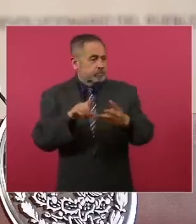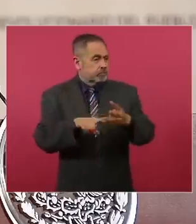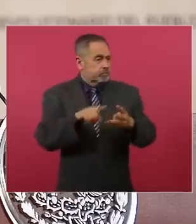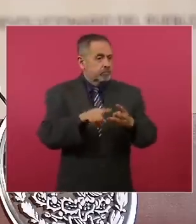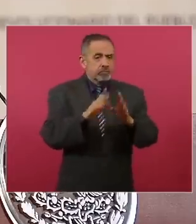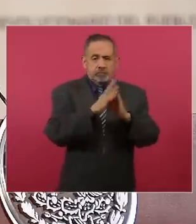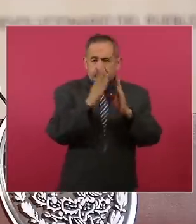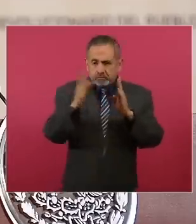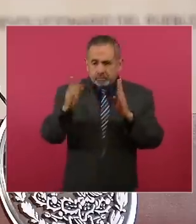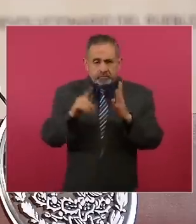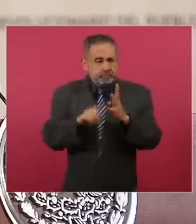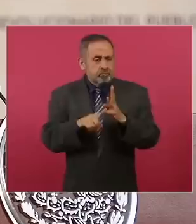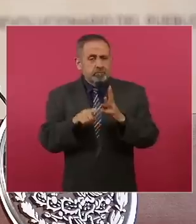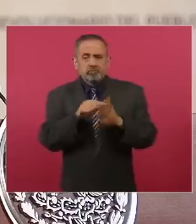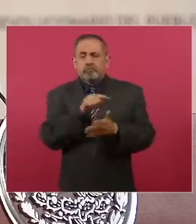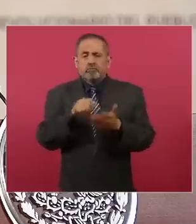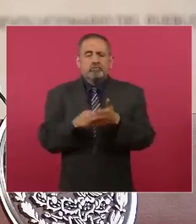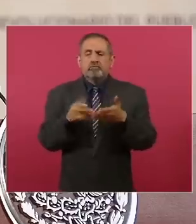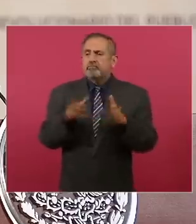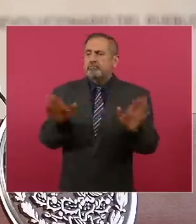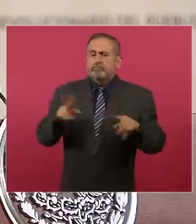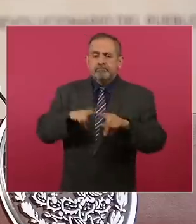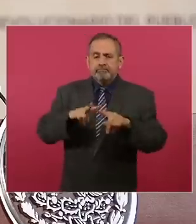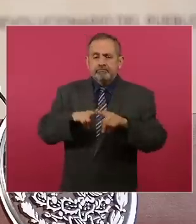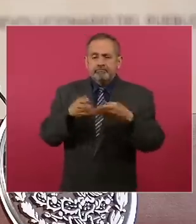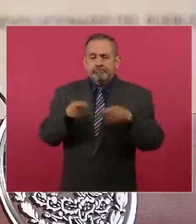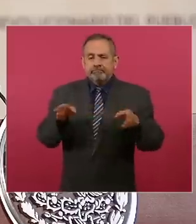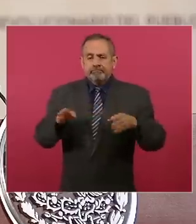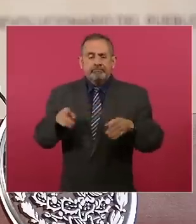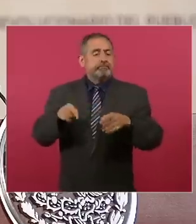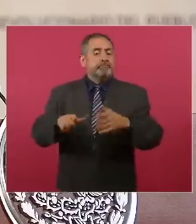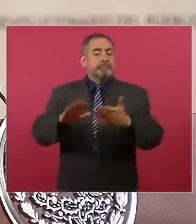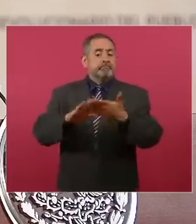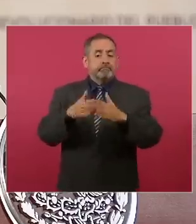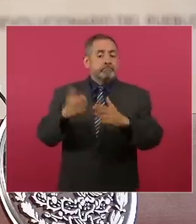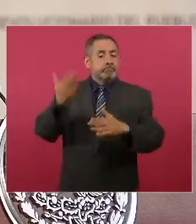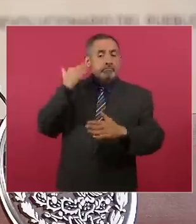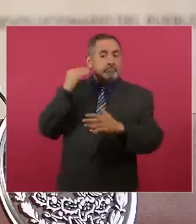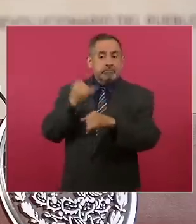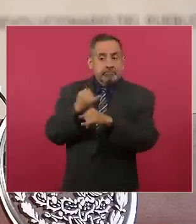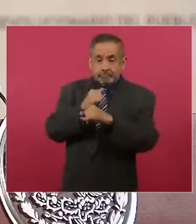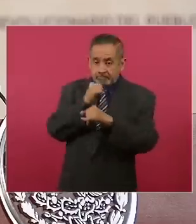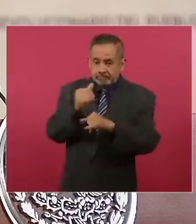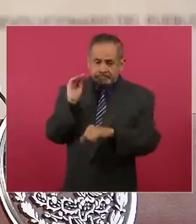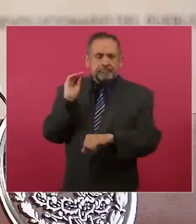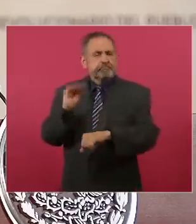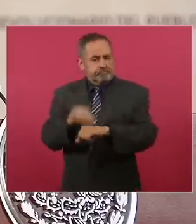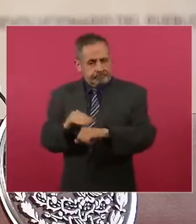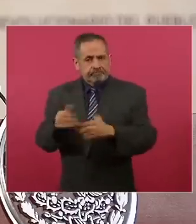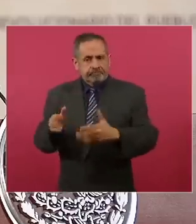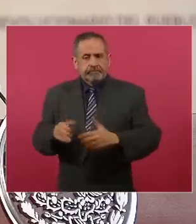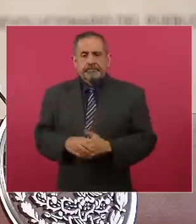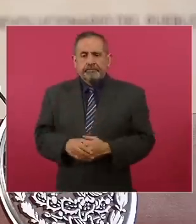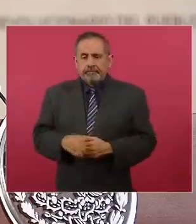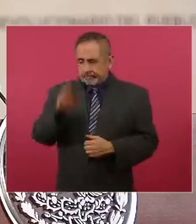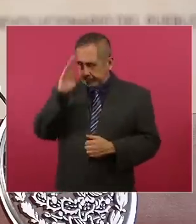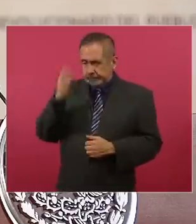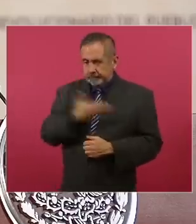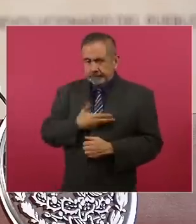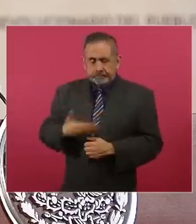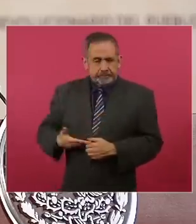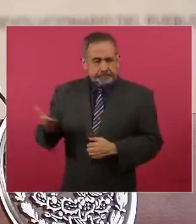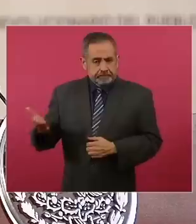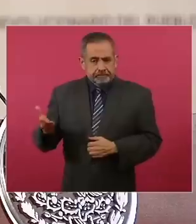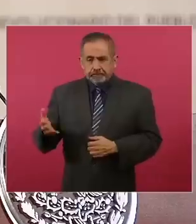rurales, bibliotecas y sitios públicos de comunidades que no tenían conectividad. Señor Presidente,